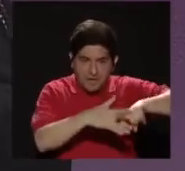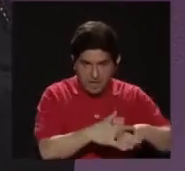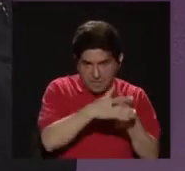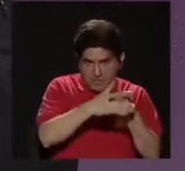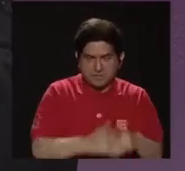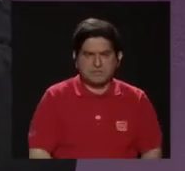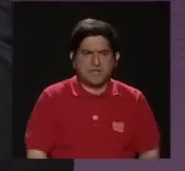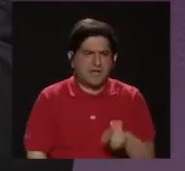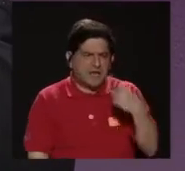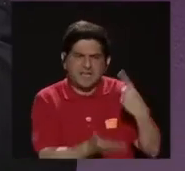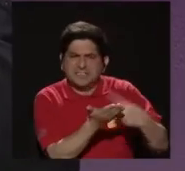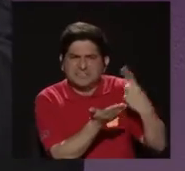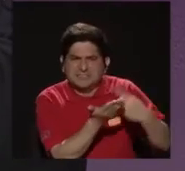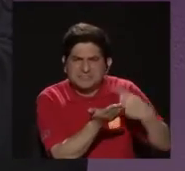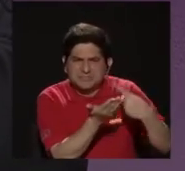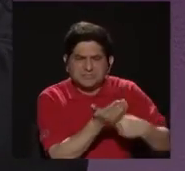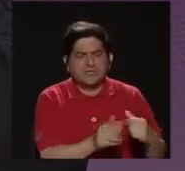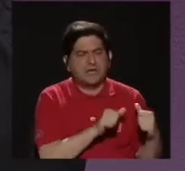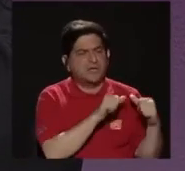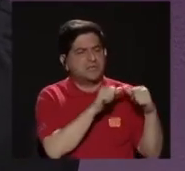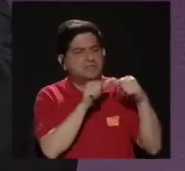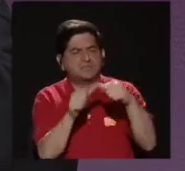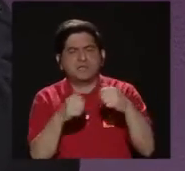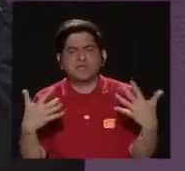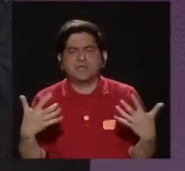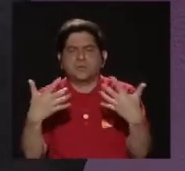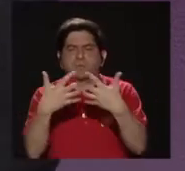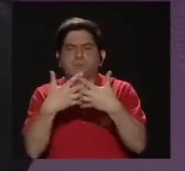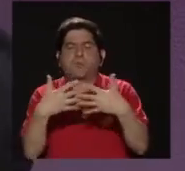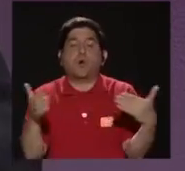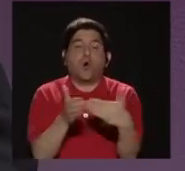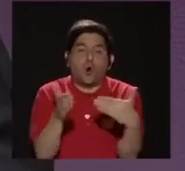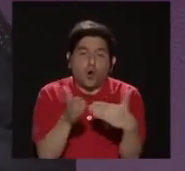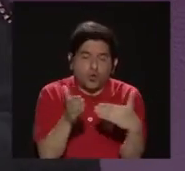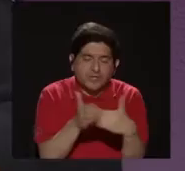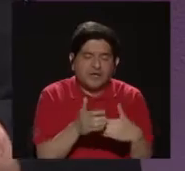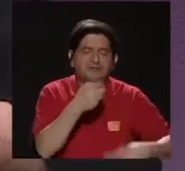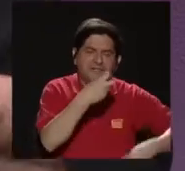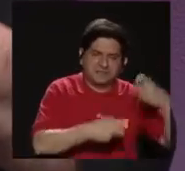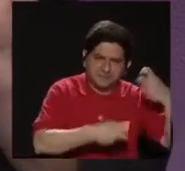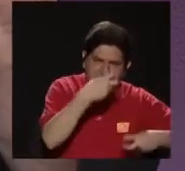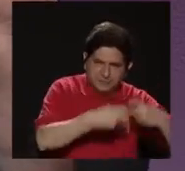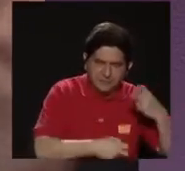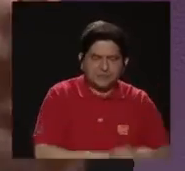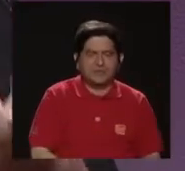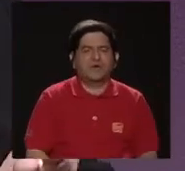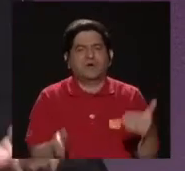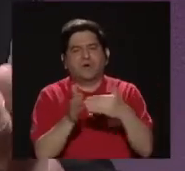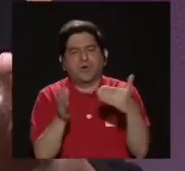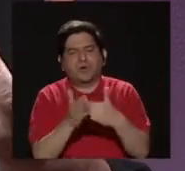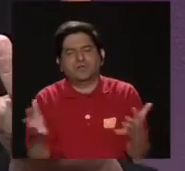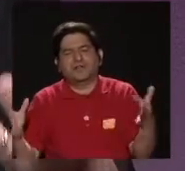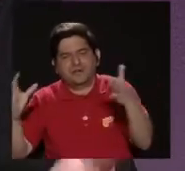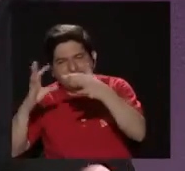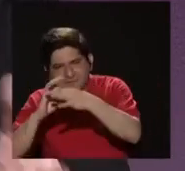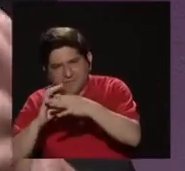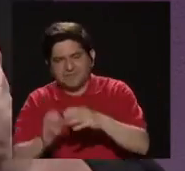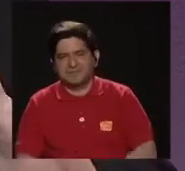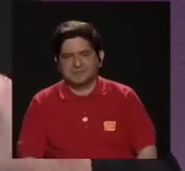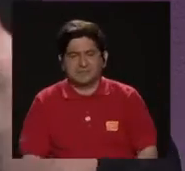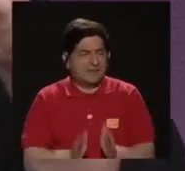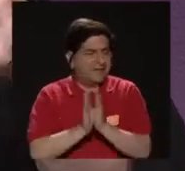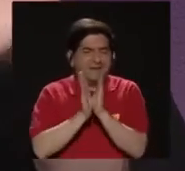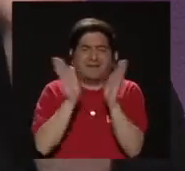en pleito, seguimos hacia la armonía, volvemos hacia el conflicto, volvemos hacia la armonía. En